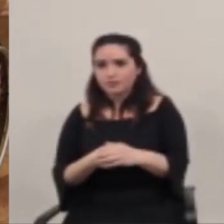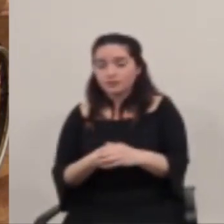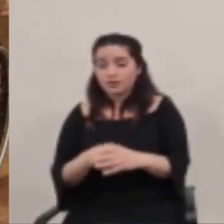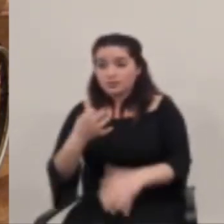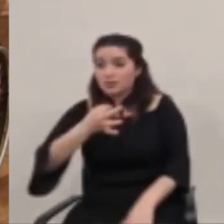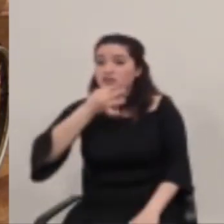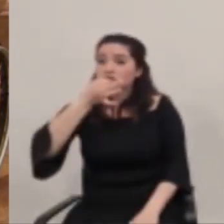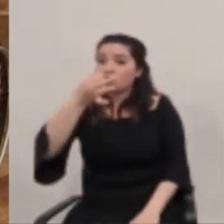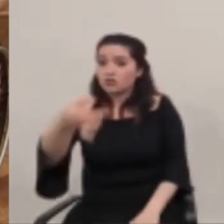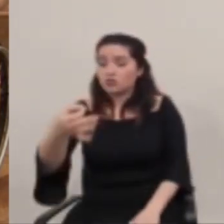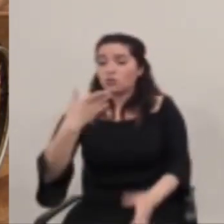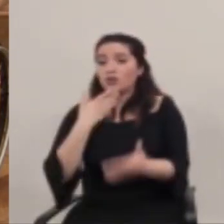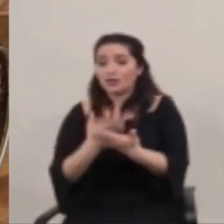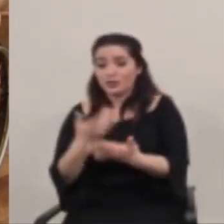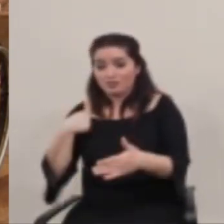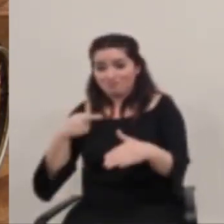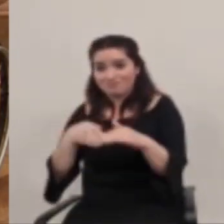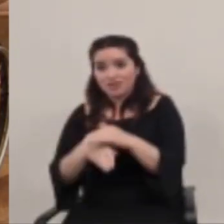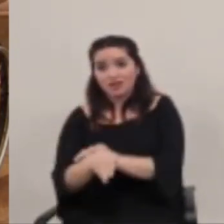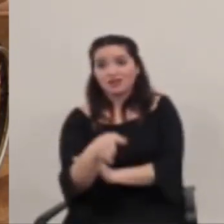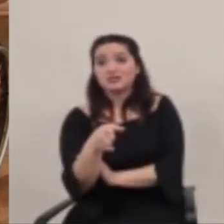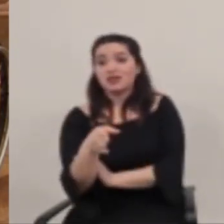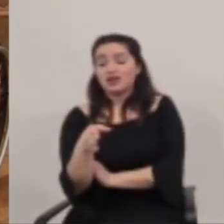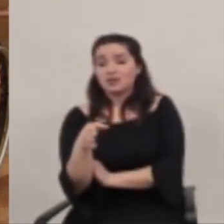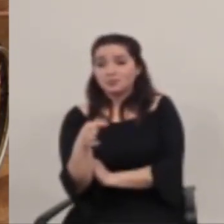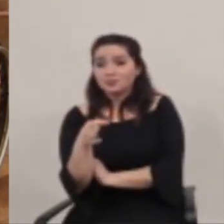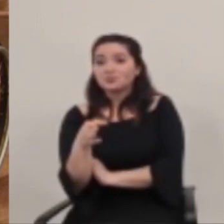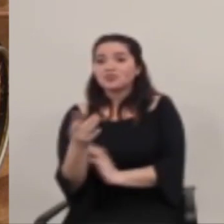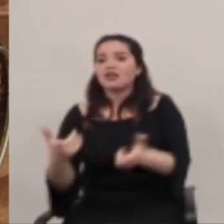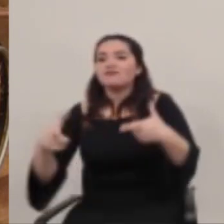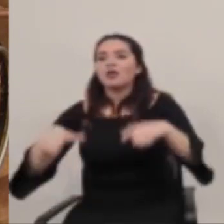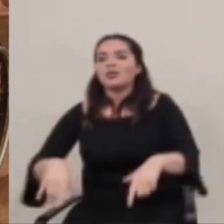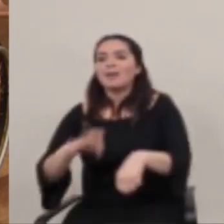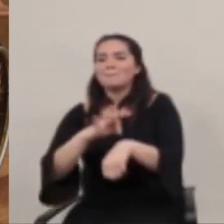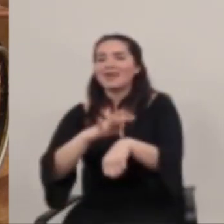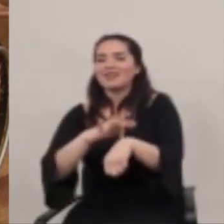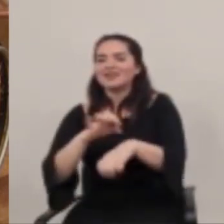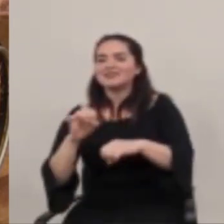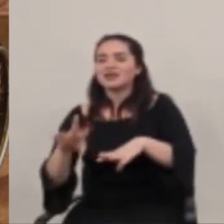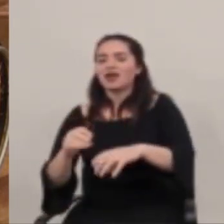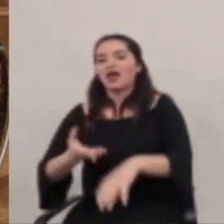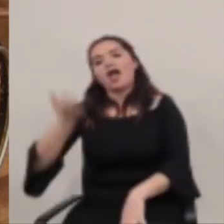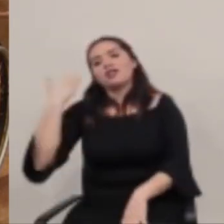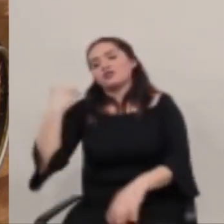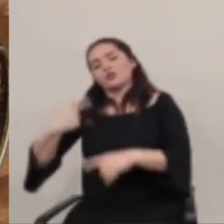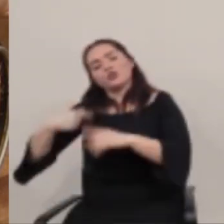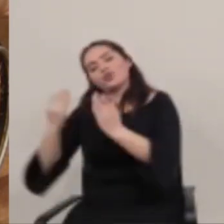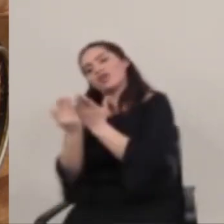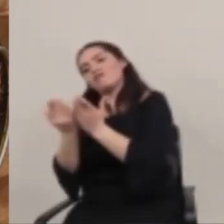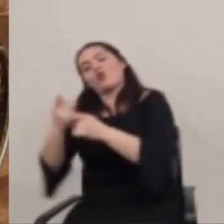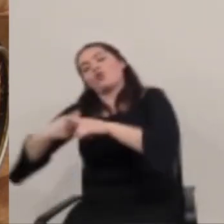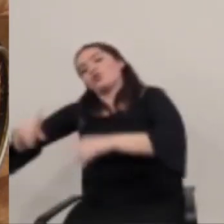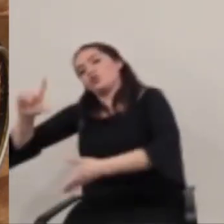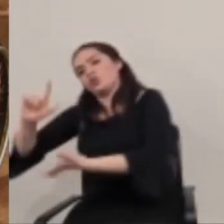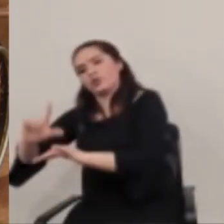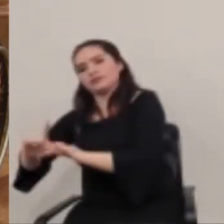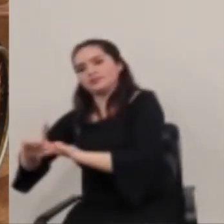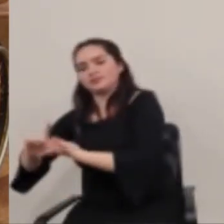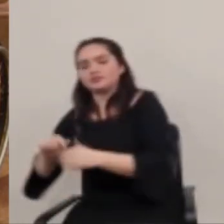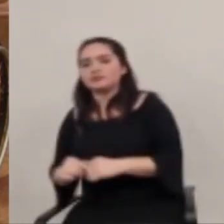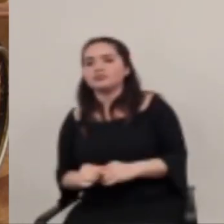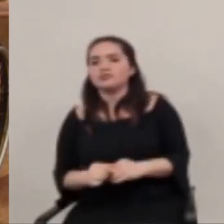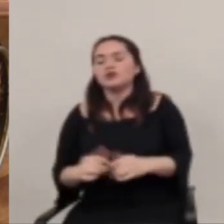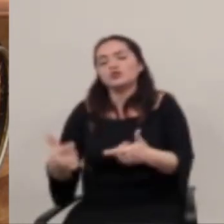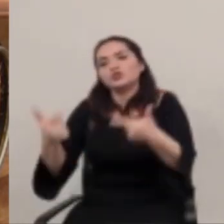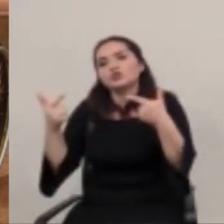Mencionando que cuando ingresé, por lo menos a la Facultad de Medicina, que antes estudiaba en otro campus, así que tengo la suerte de poder contar con el